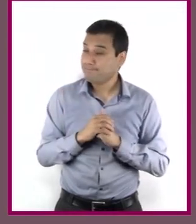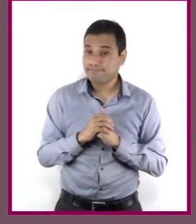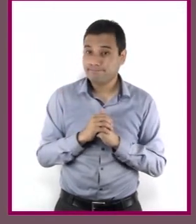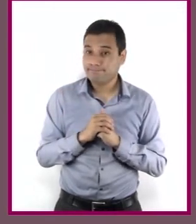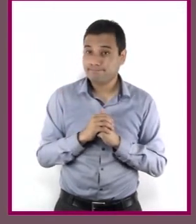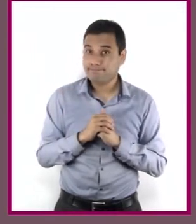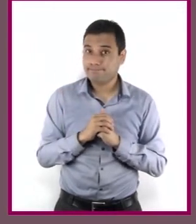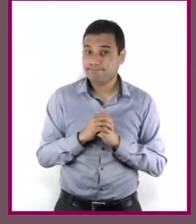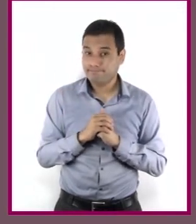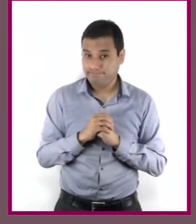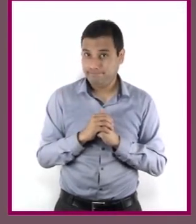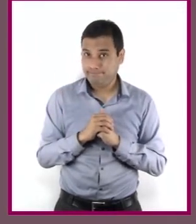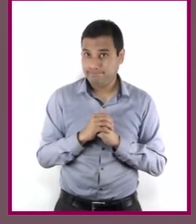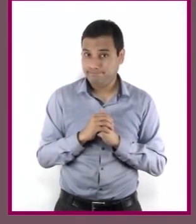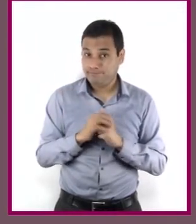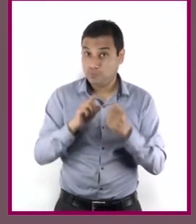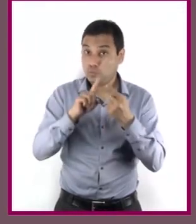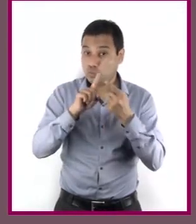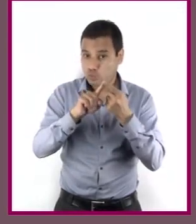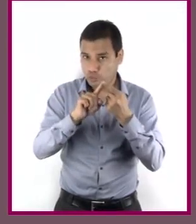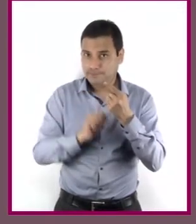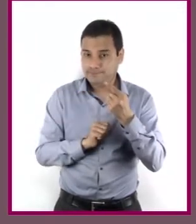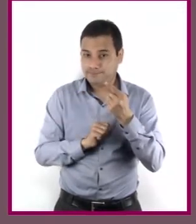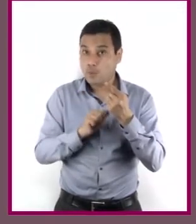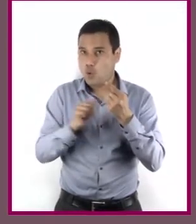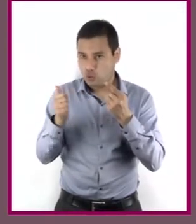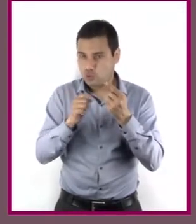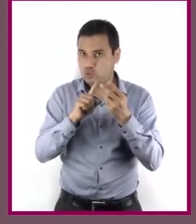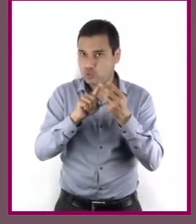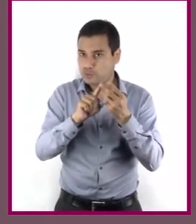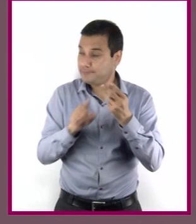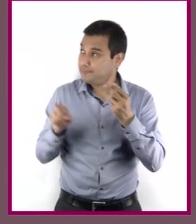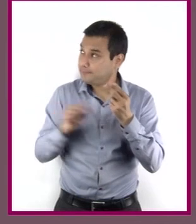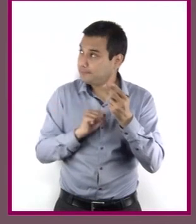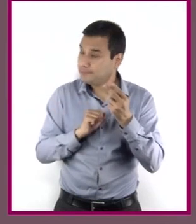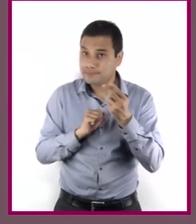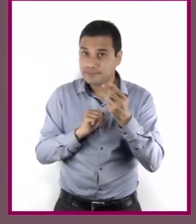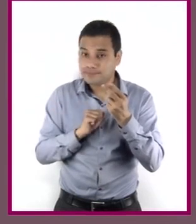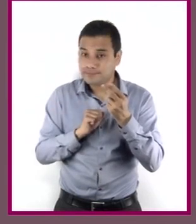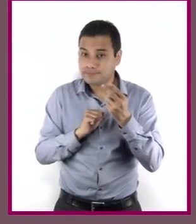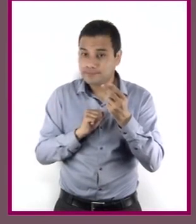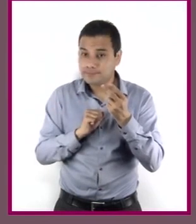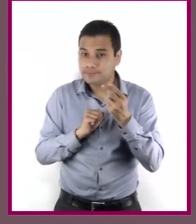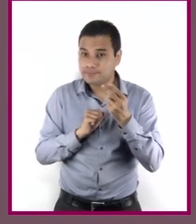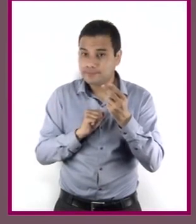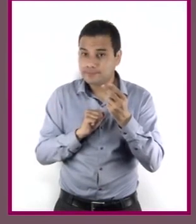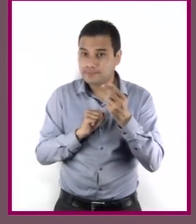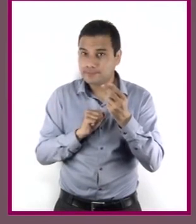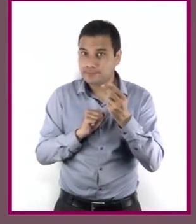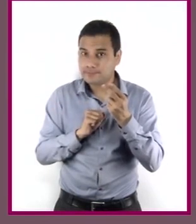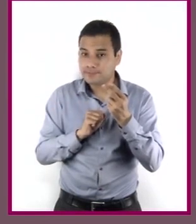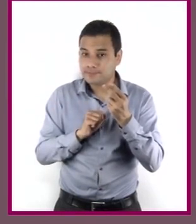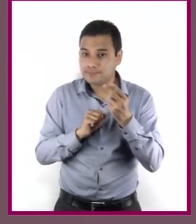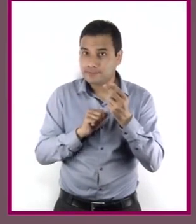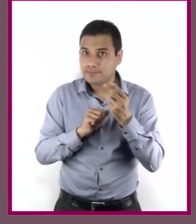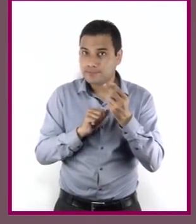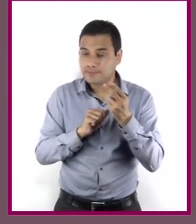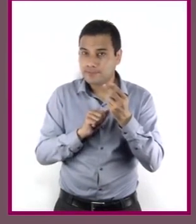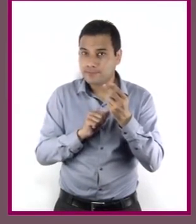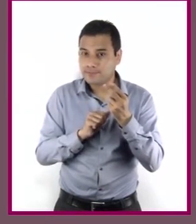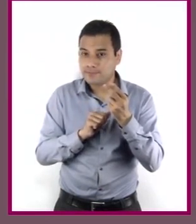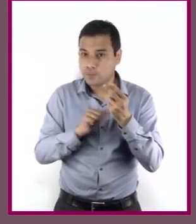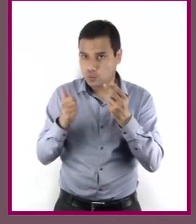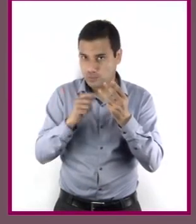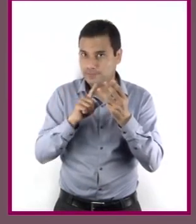Sudáfrica, la lucha de los derechos civiles en los Estados Unidos de América el caso de Rigoberta Menchú